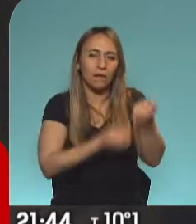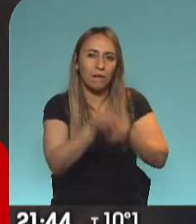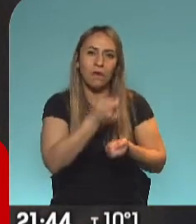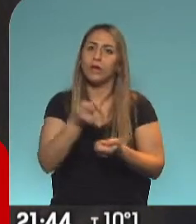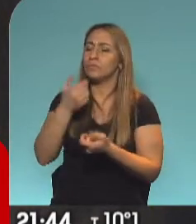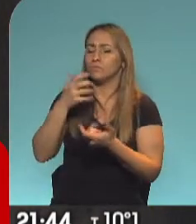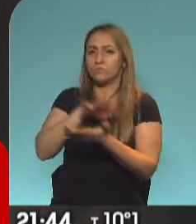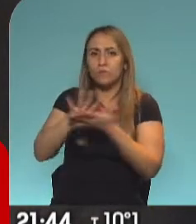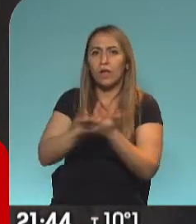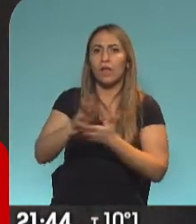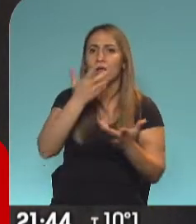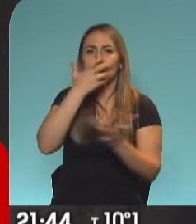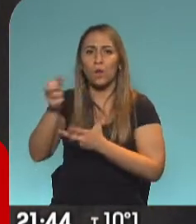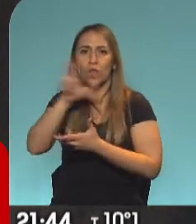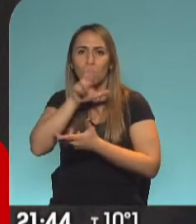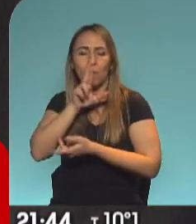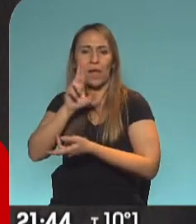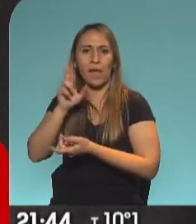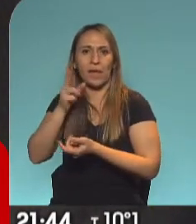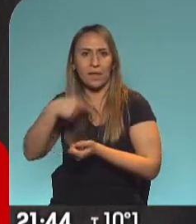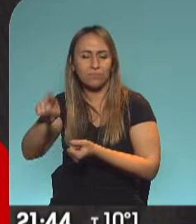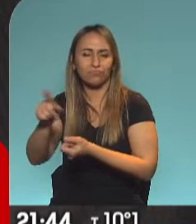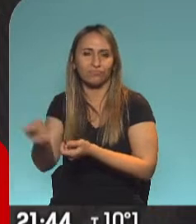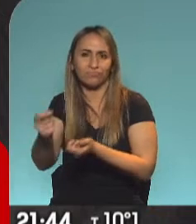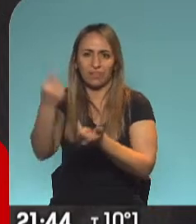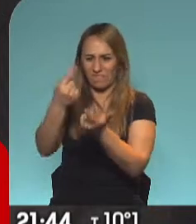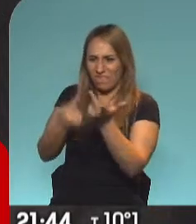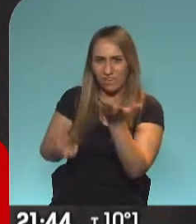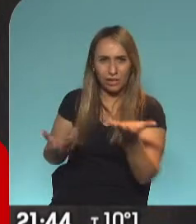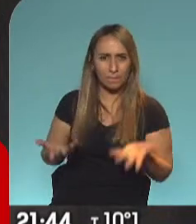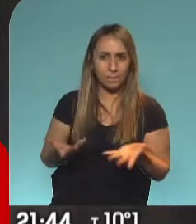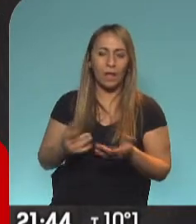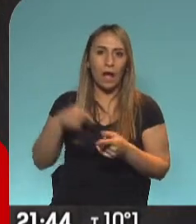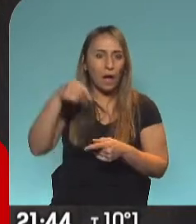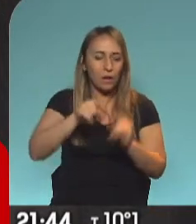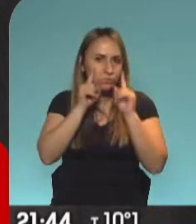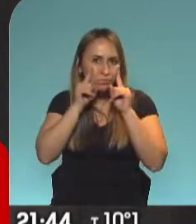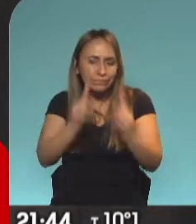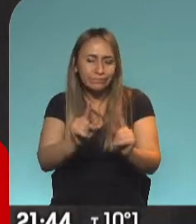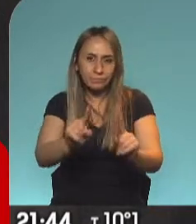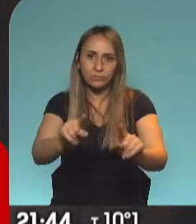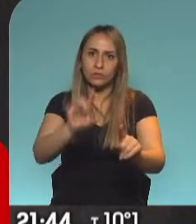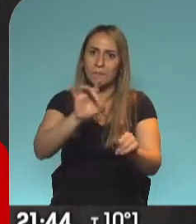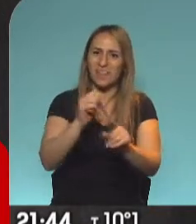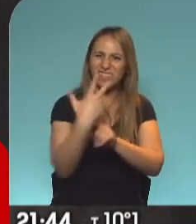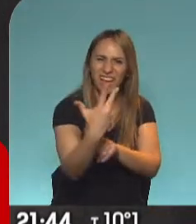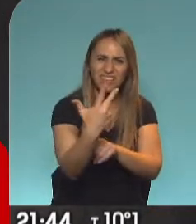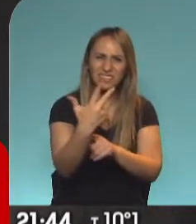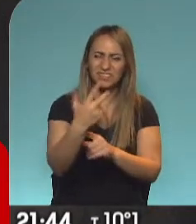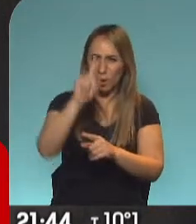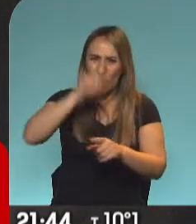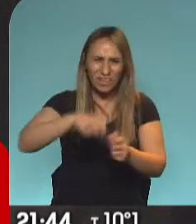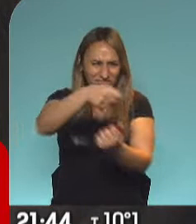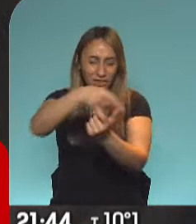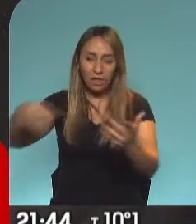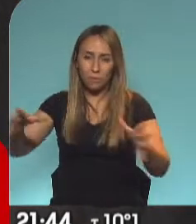resolviendo temas de contrabando. Y se dice que solamente afectar a estos 3 magistrados importa afectar la independencia del Poder Judicial. La verdad, creo que